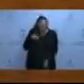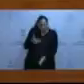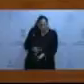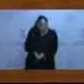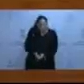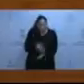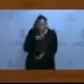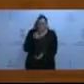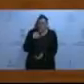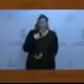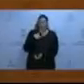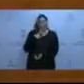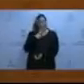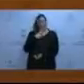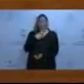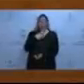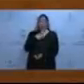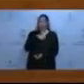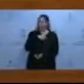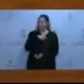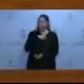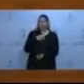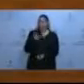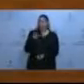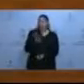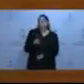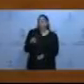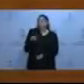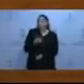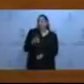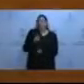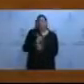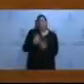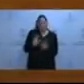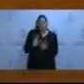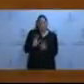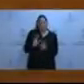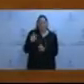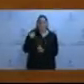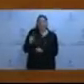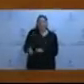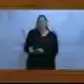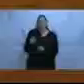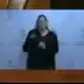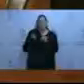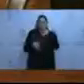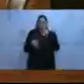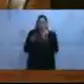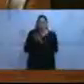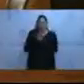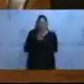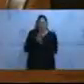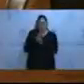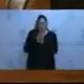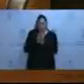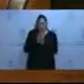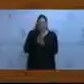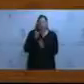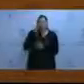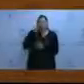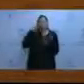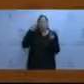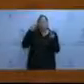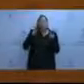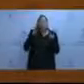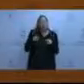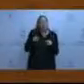para presumir. Y bueno, no voy a seguir más. Y hablando de sentencias judiciales, y para que vea usted